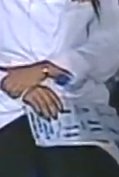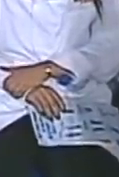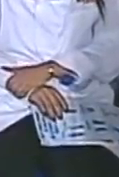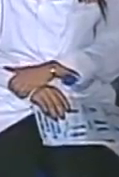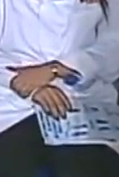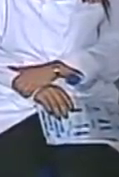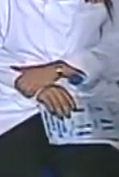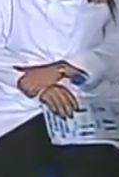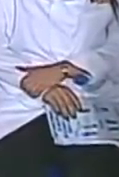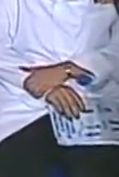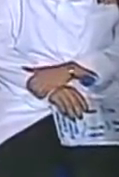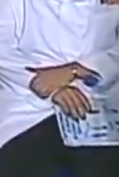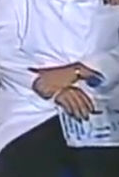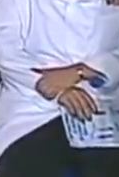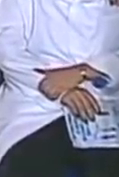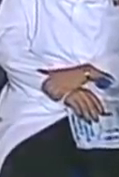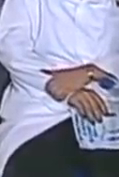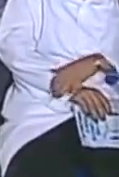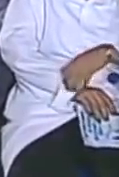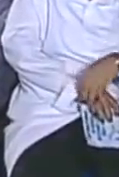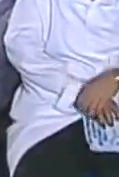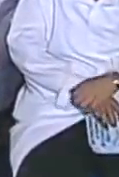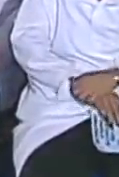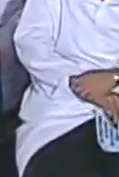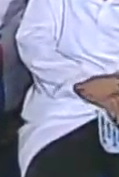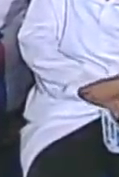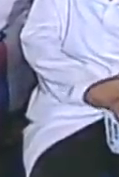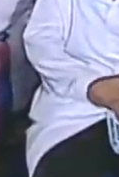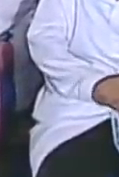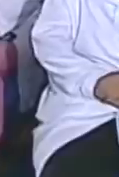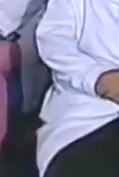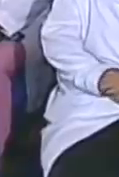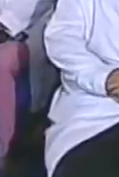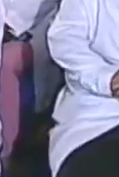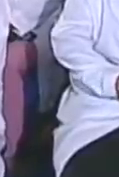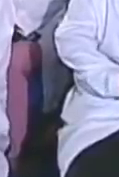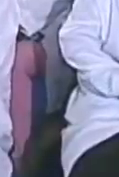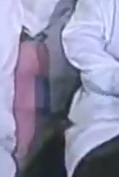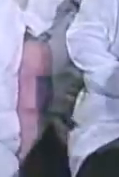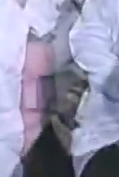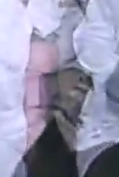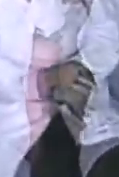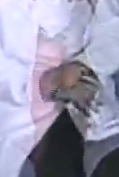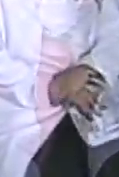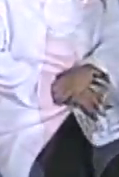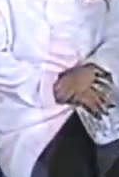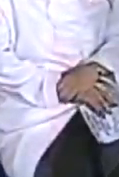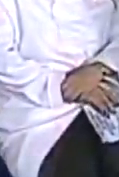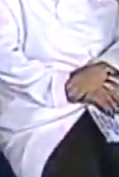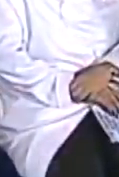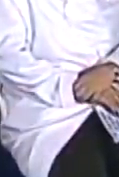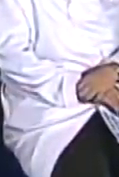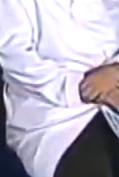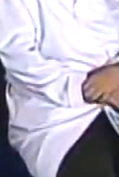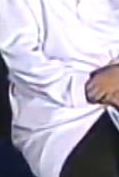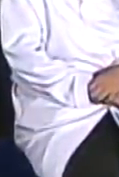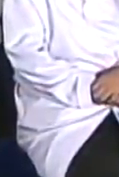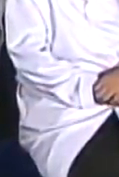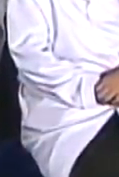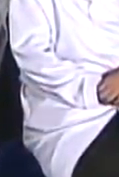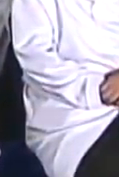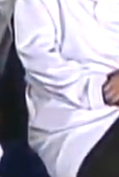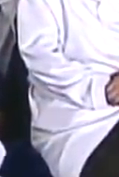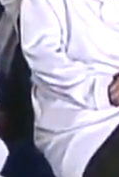Efectivamente, bueno, el mundo entero está despertando